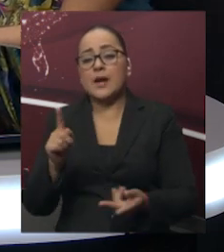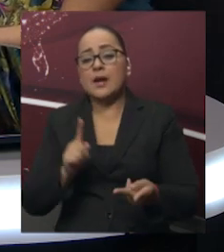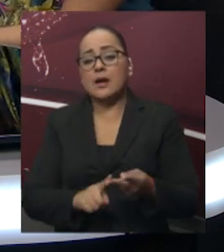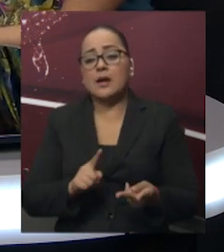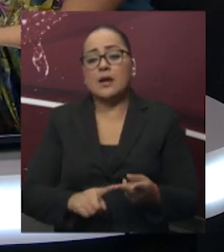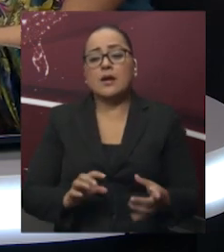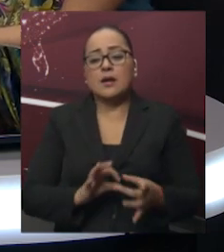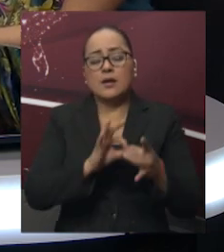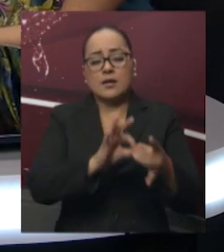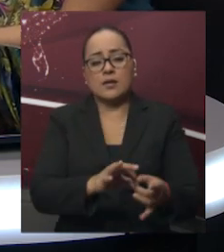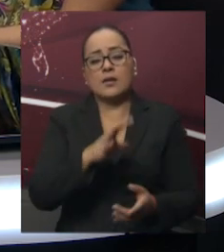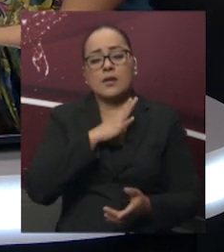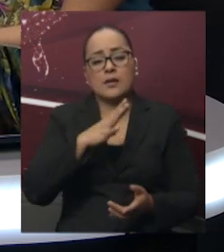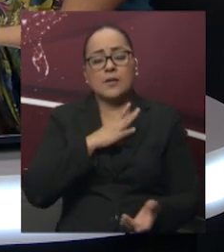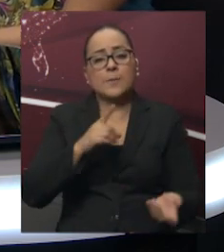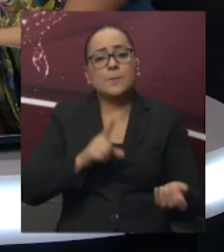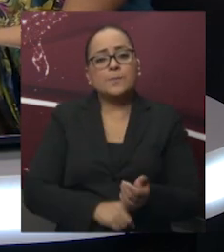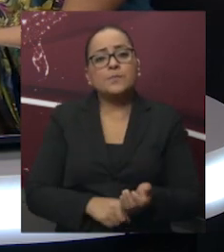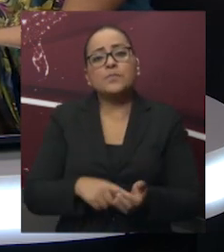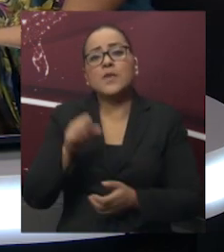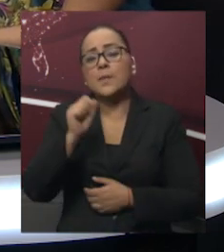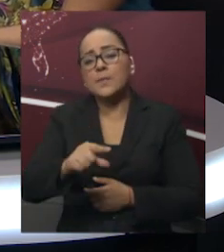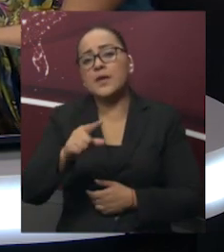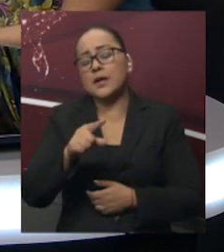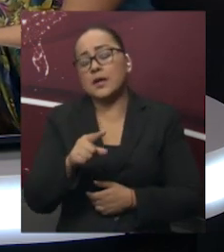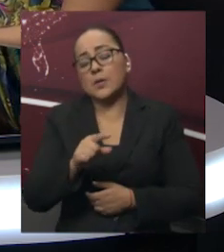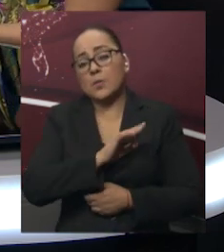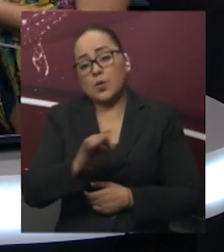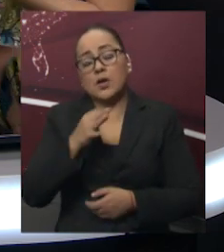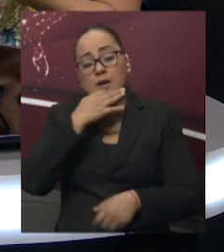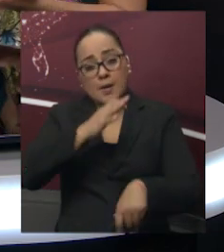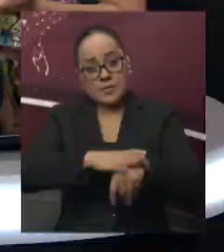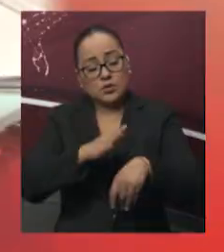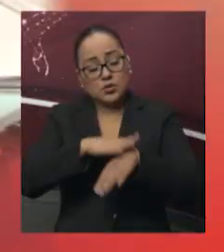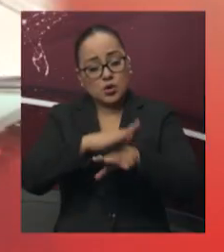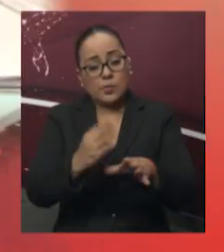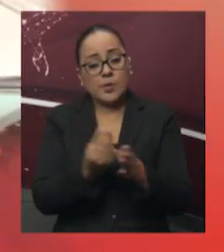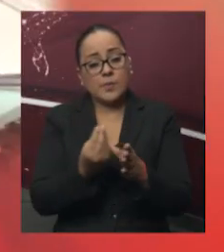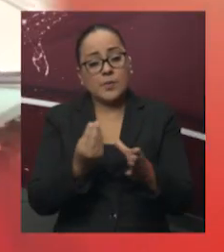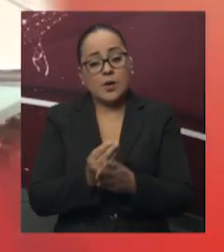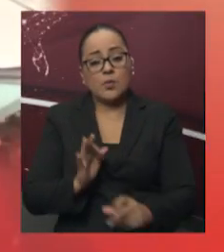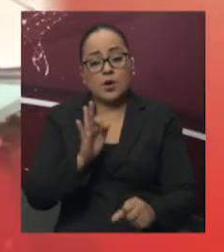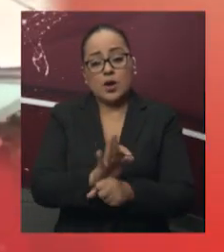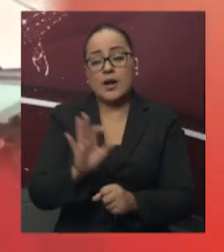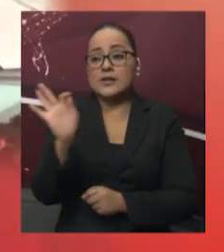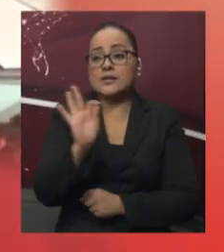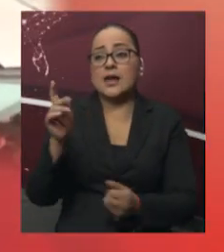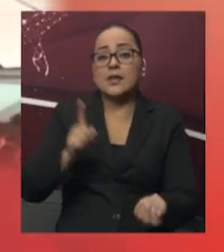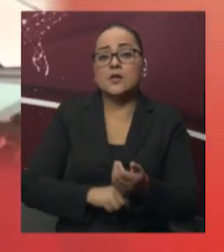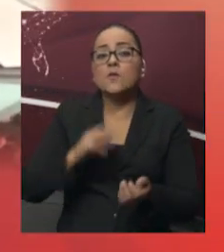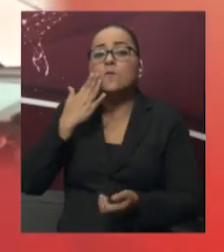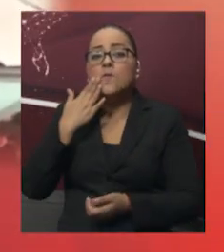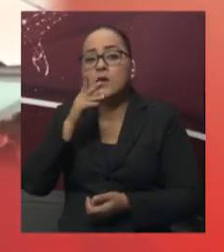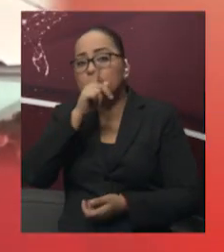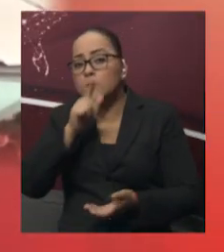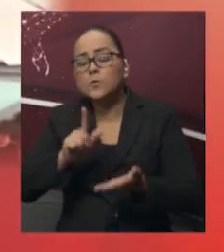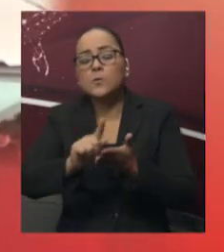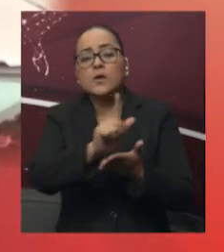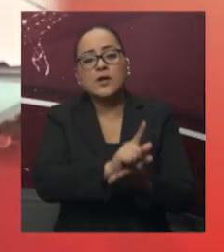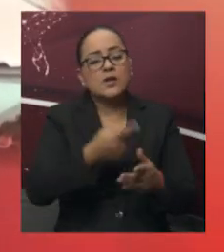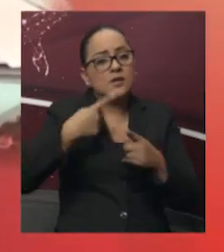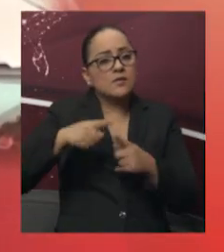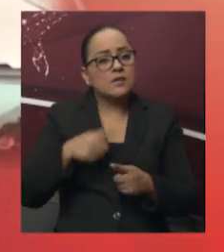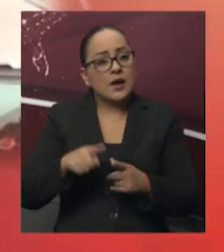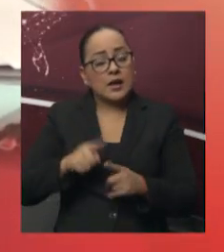leamos las cifras y que leamos precisamente los términos de privacidad. Si estamos en redes sociales, saber que lo que compartimos